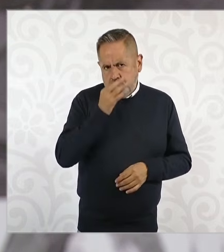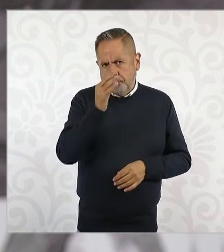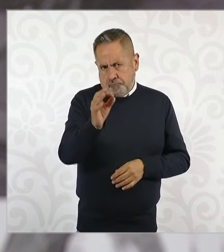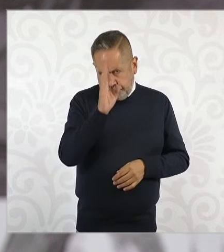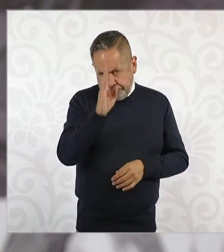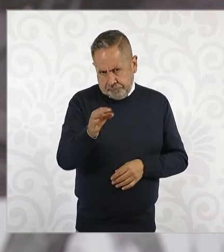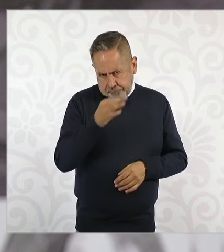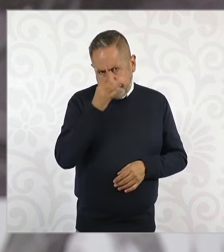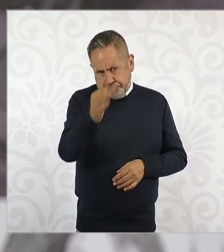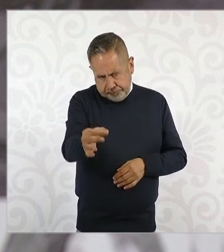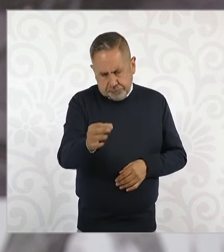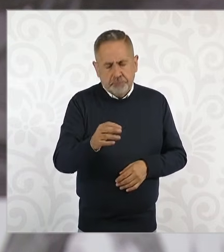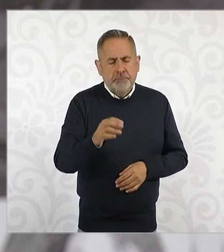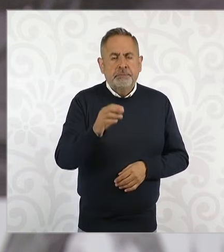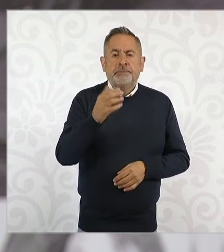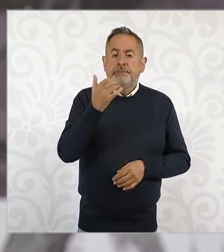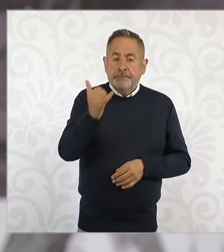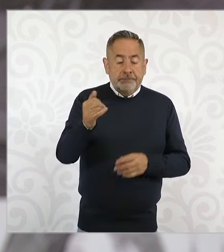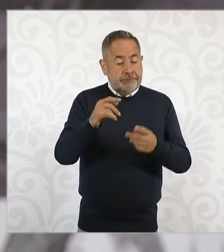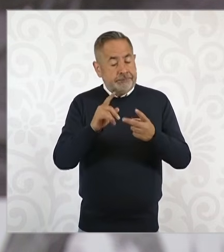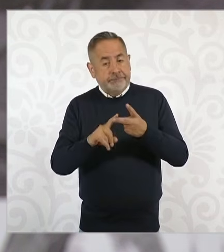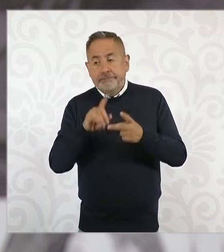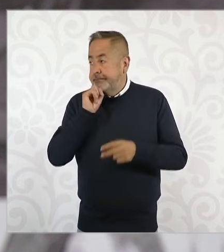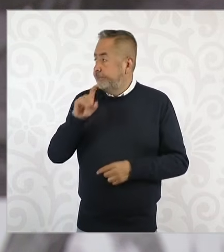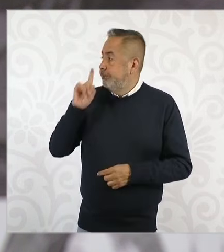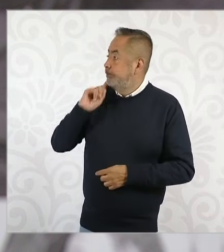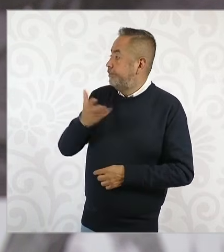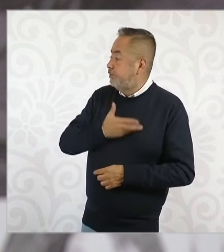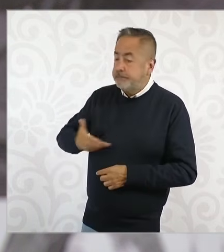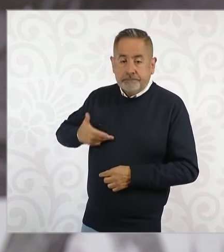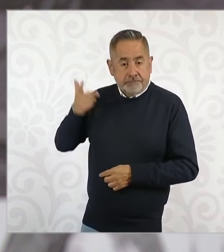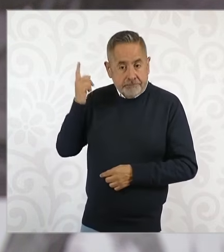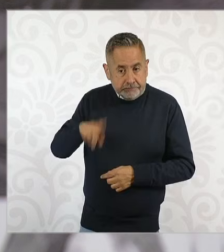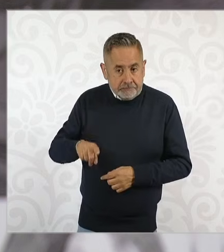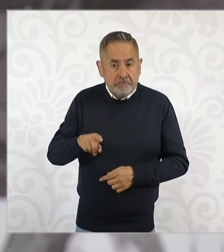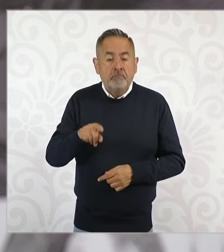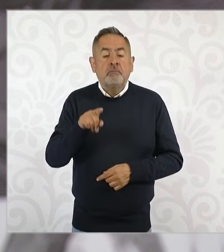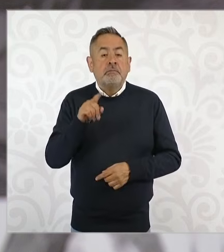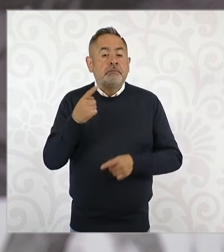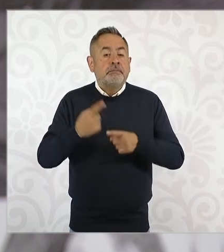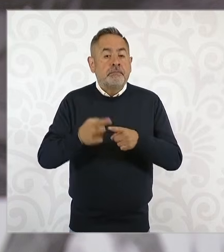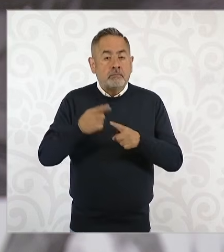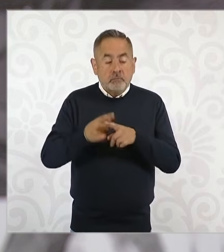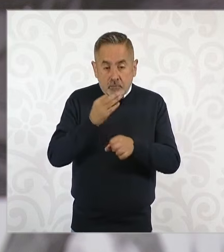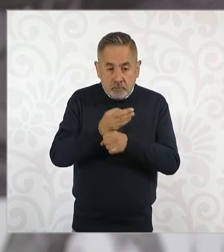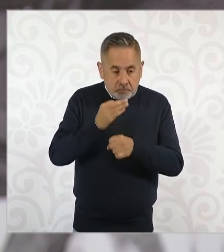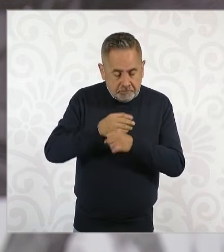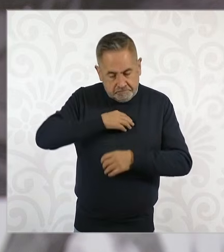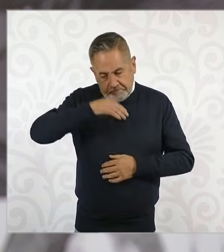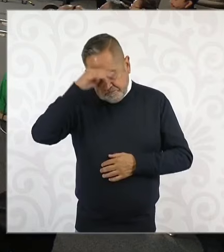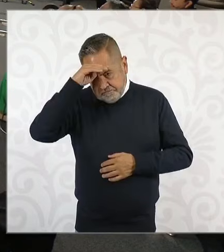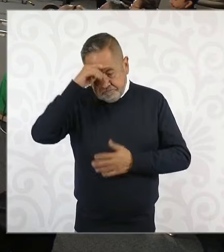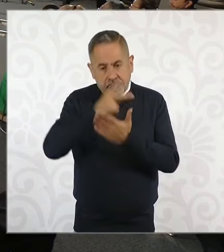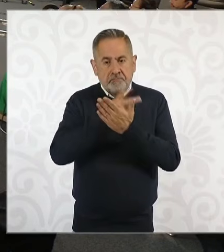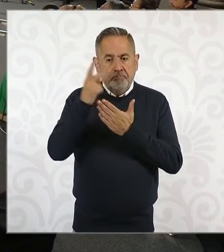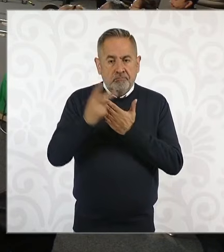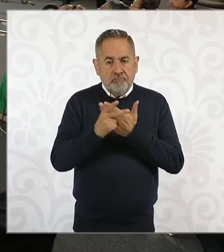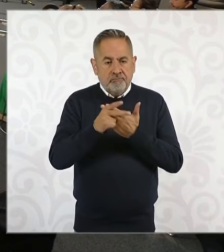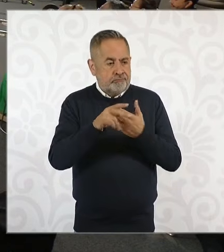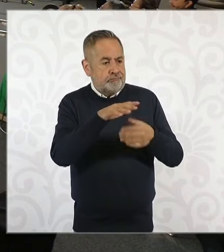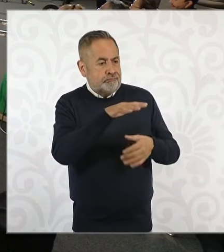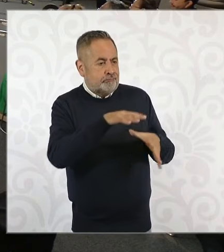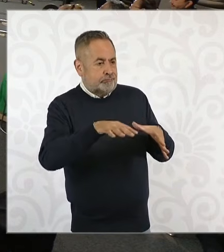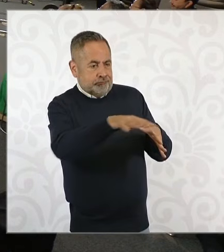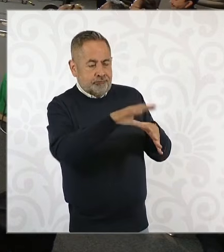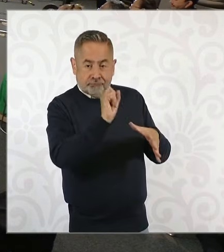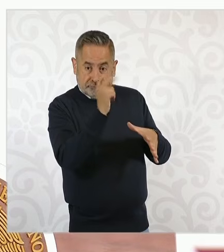cosa que es importante señalar es que por instrucciones de la presidenta estamos realizando un proyecto para llevar agua a San Luis